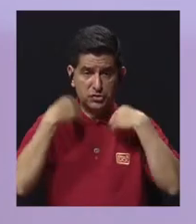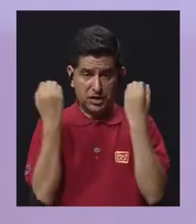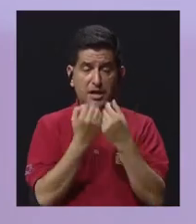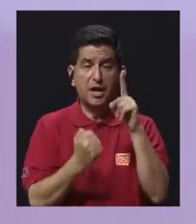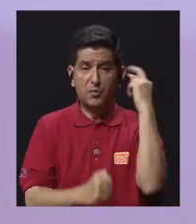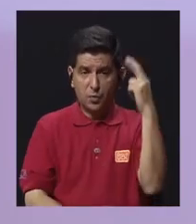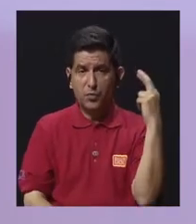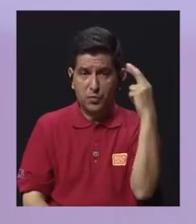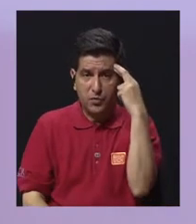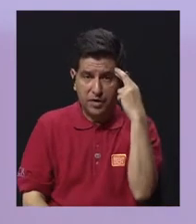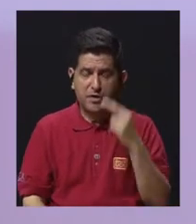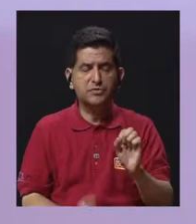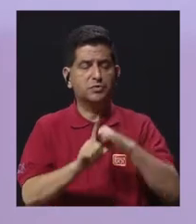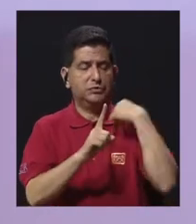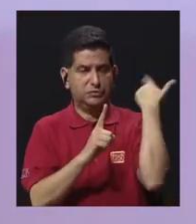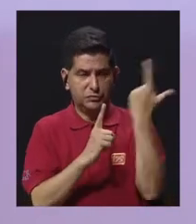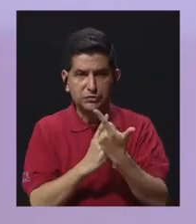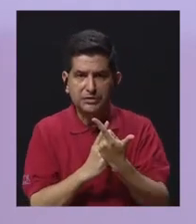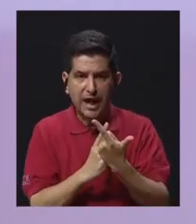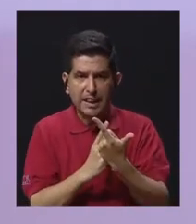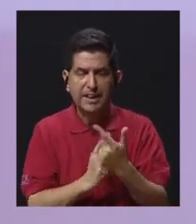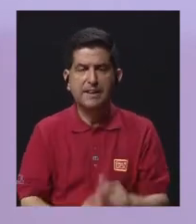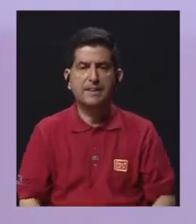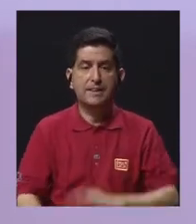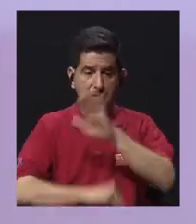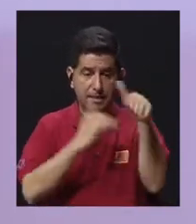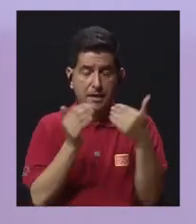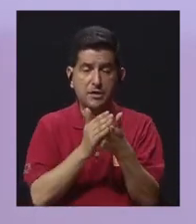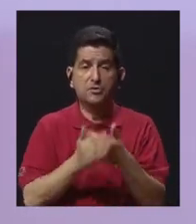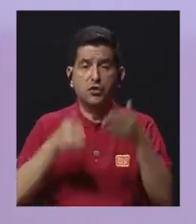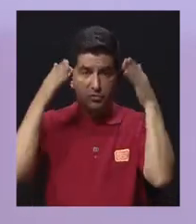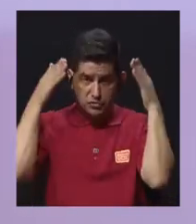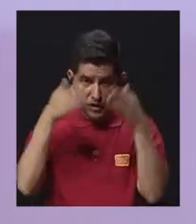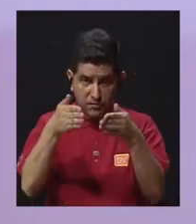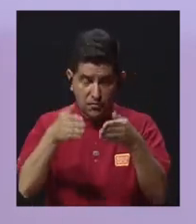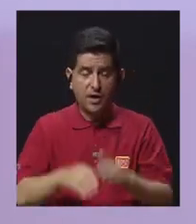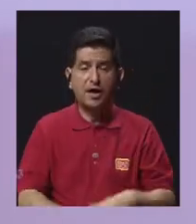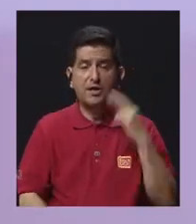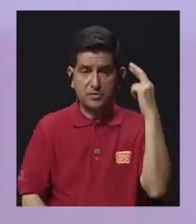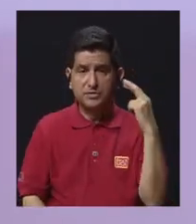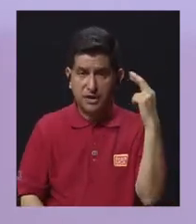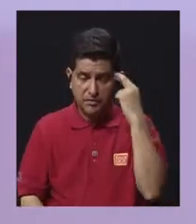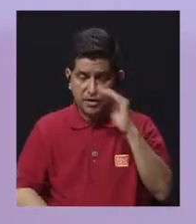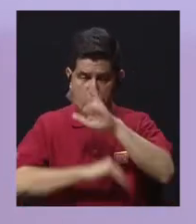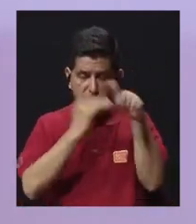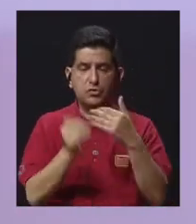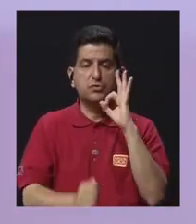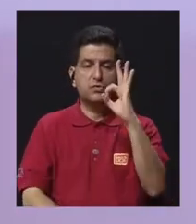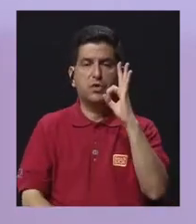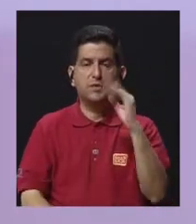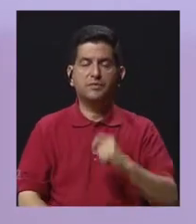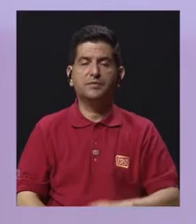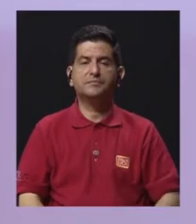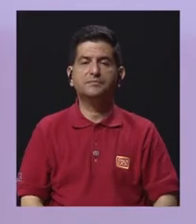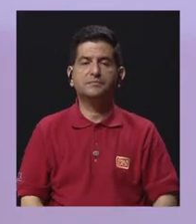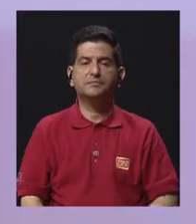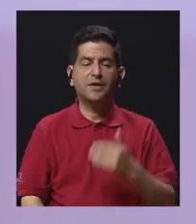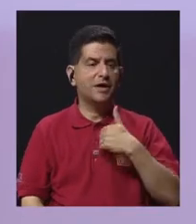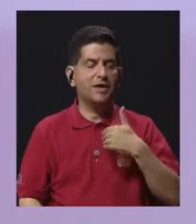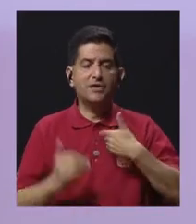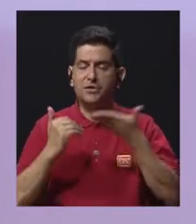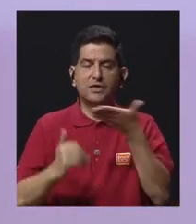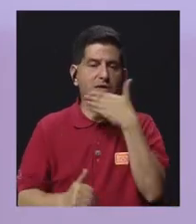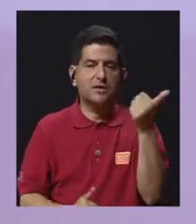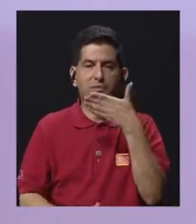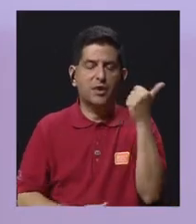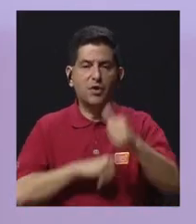causa social y todos apuntamos hacia esa causa, todo sale bien. Y no hay cosa mejor, ¿verdad?,